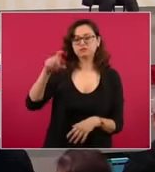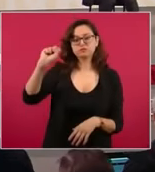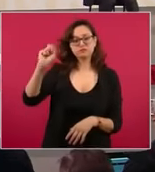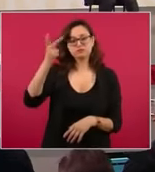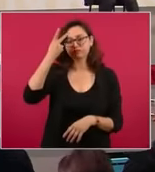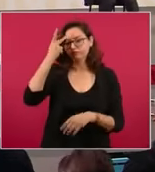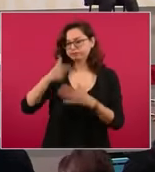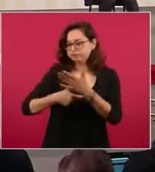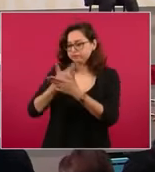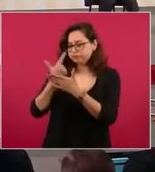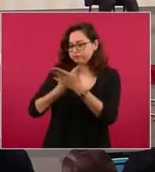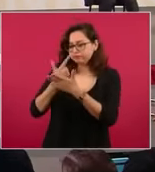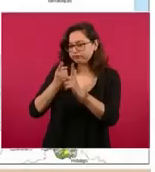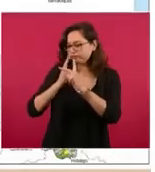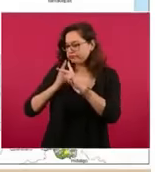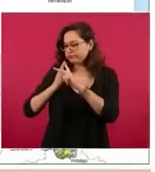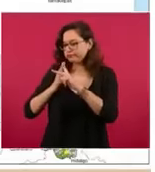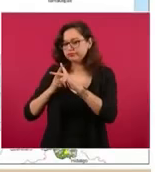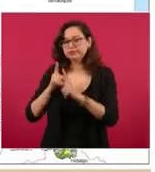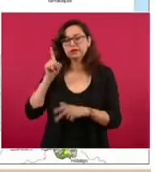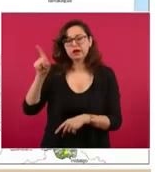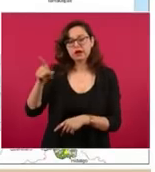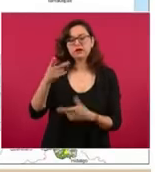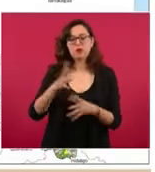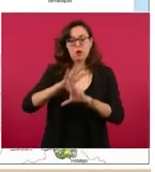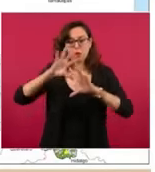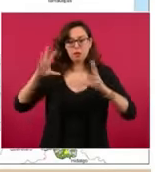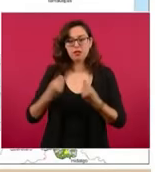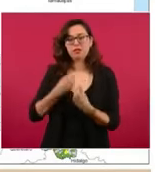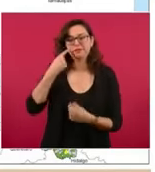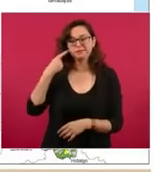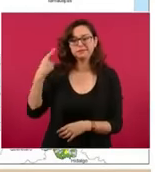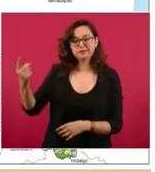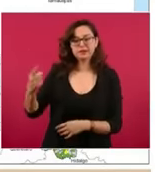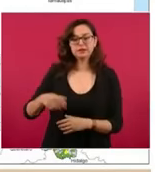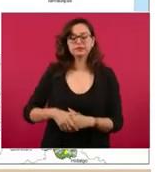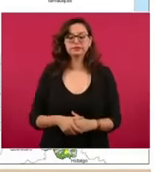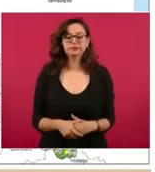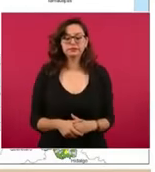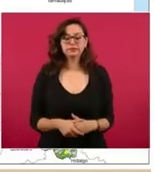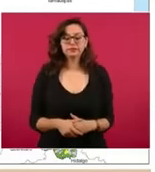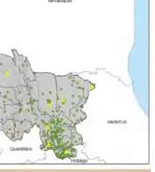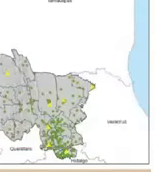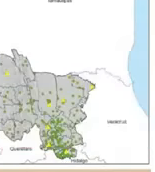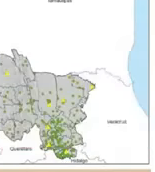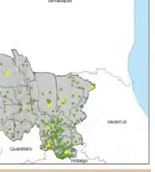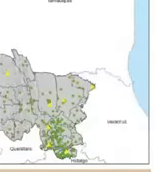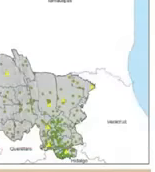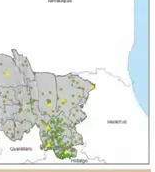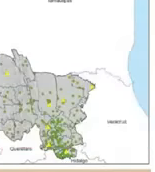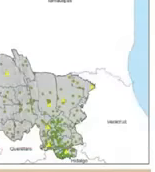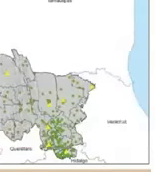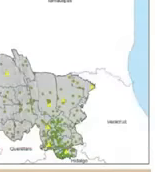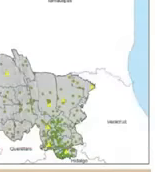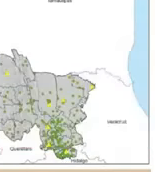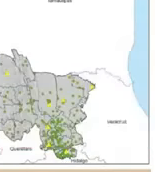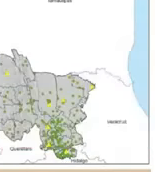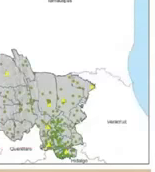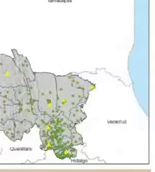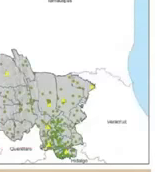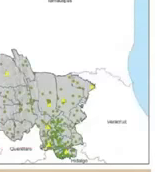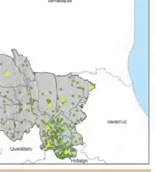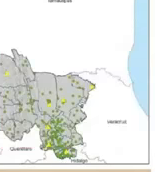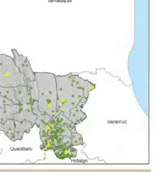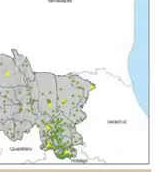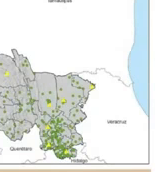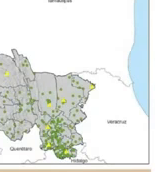agradecerle al gobierno del estado, al gobernador Ricardo Gallardo, porque hemos trabajado de la mano en estas visitas a 303 unidades